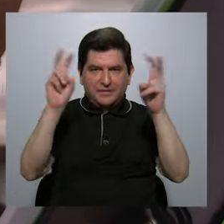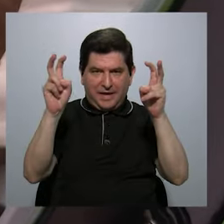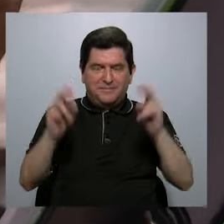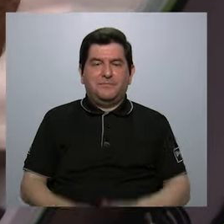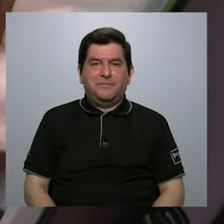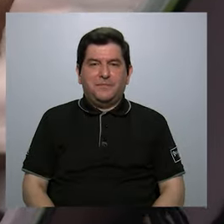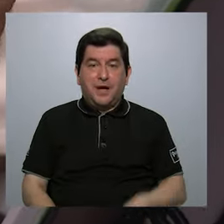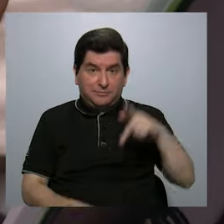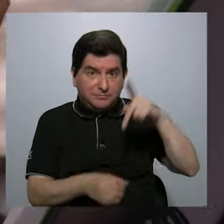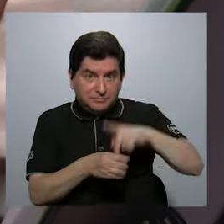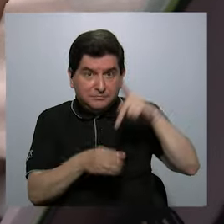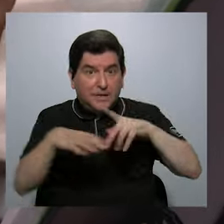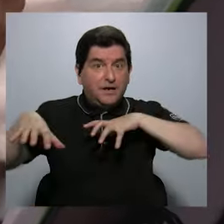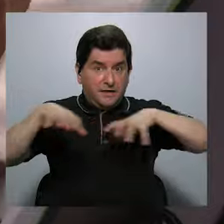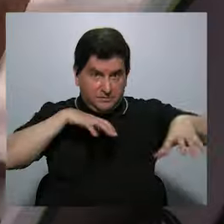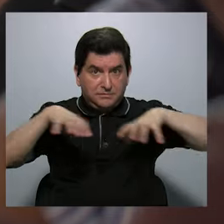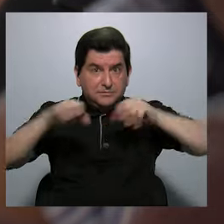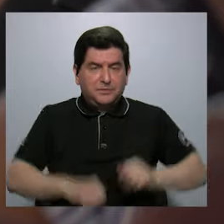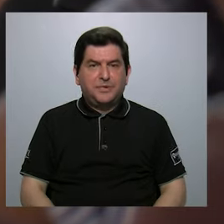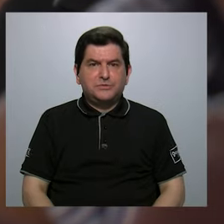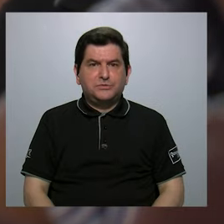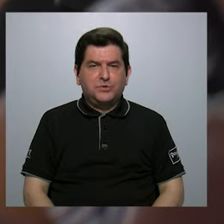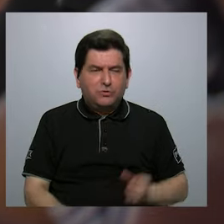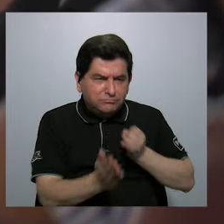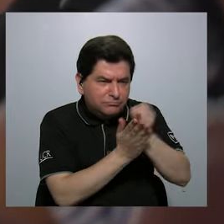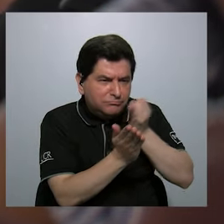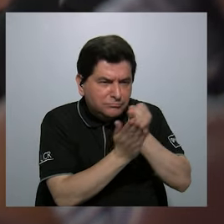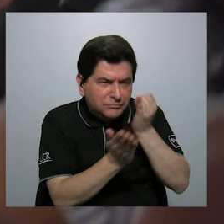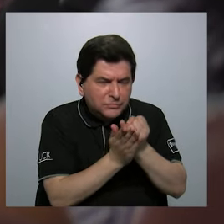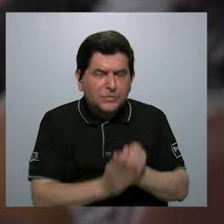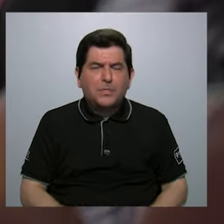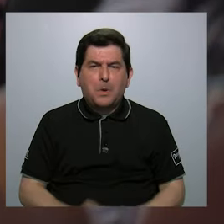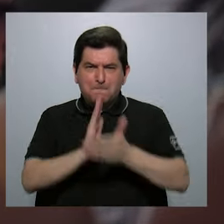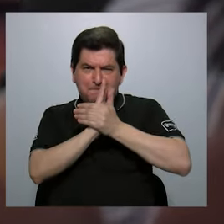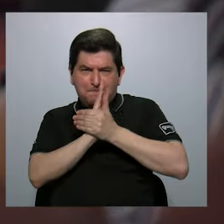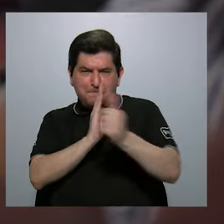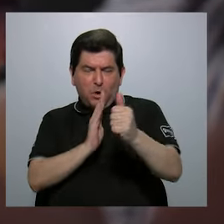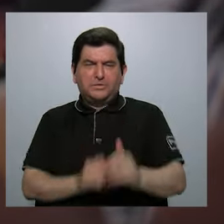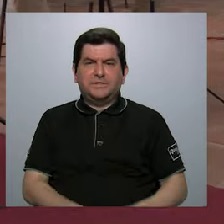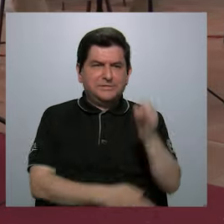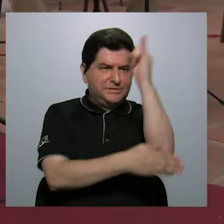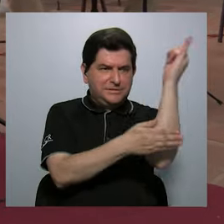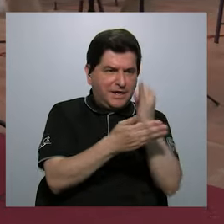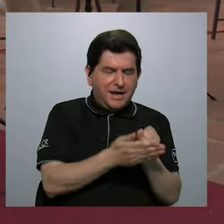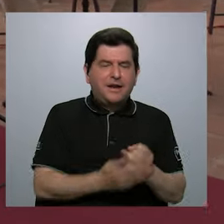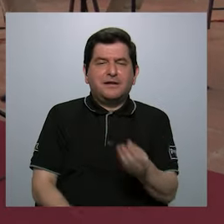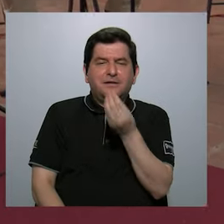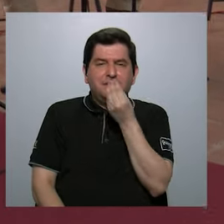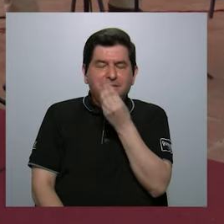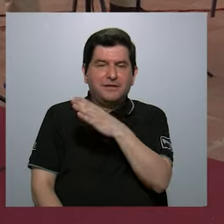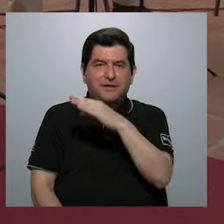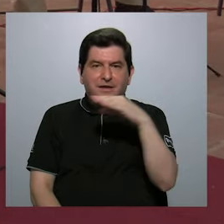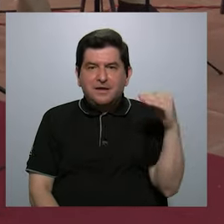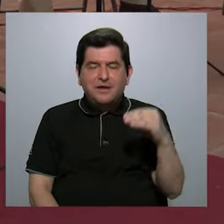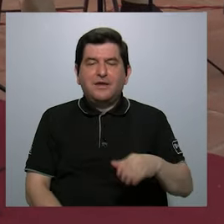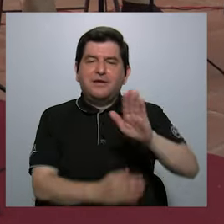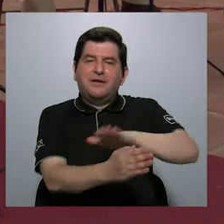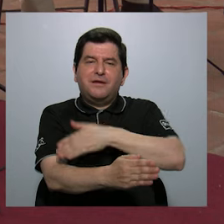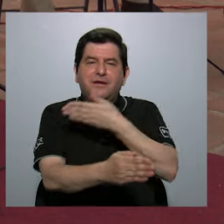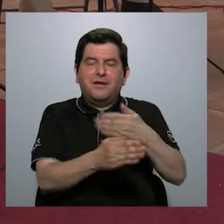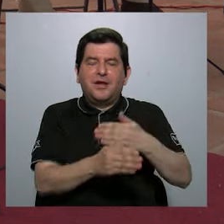en el que se participa activamente con investigación para potenciar el arte, la gastronomía y la